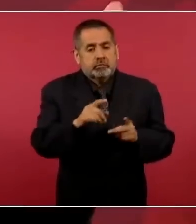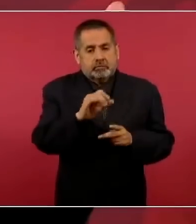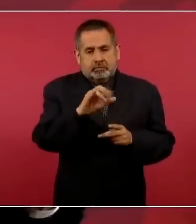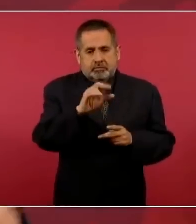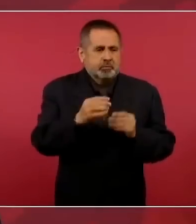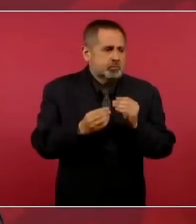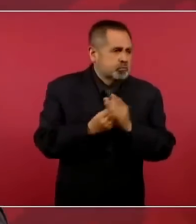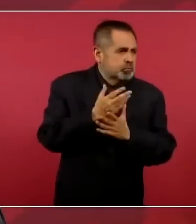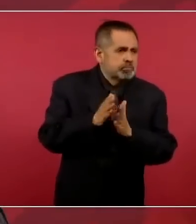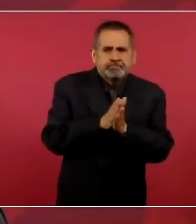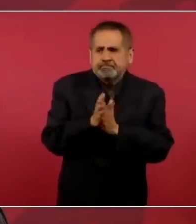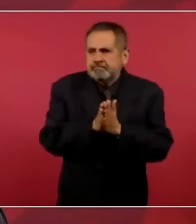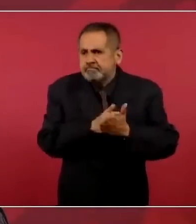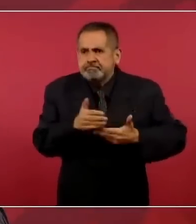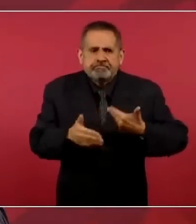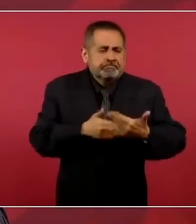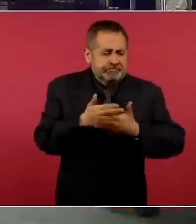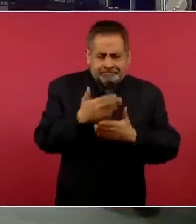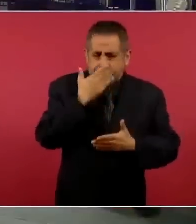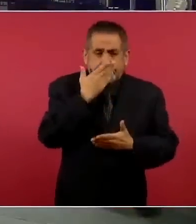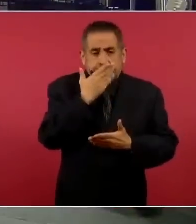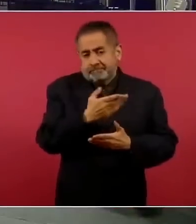fresco,